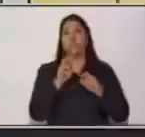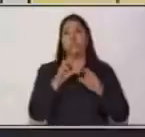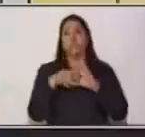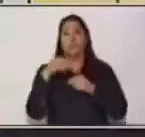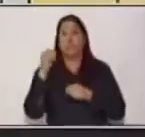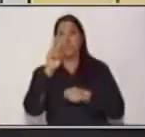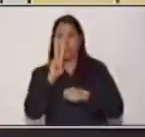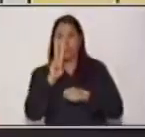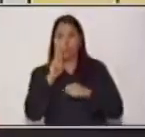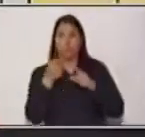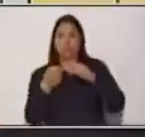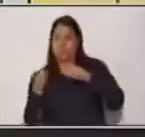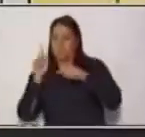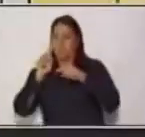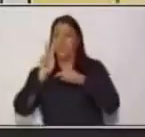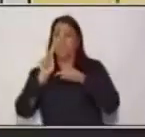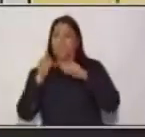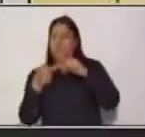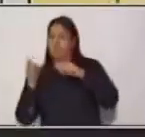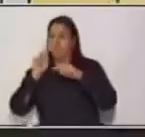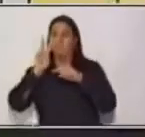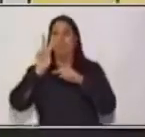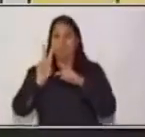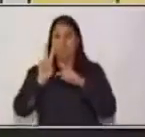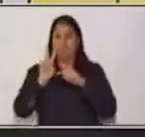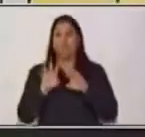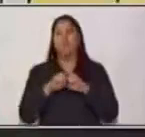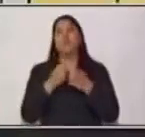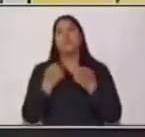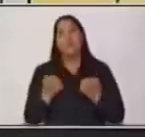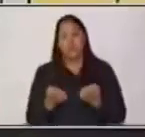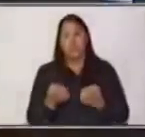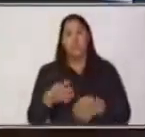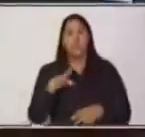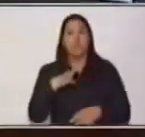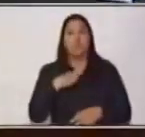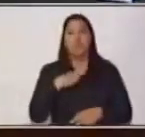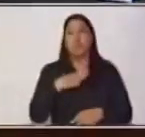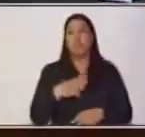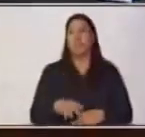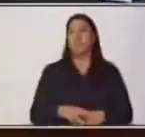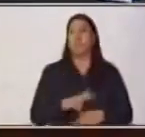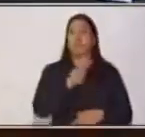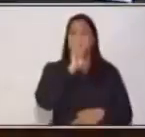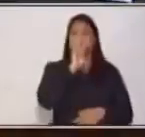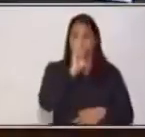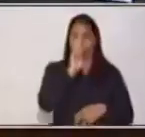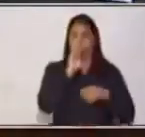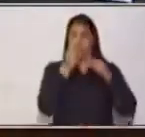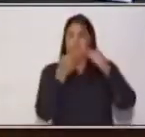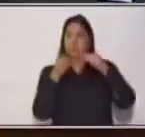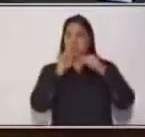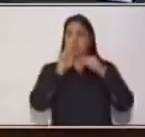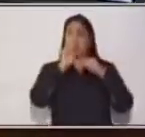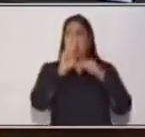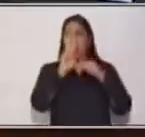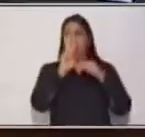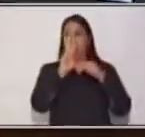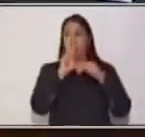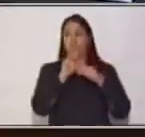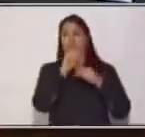cuadrado. Puedes ver entonces que nos queda 3 al cuadrado que es